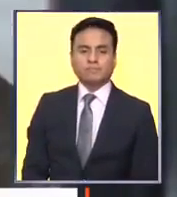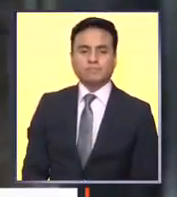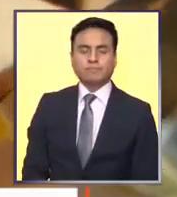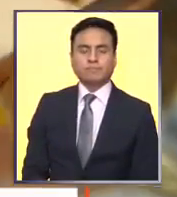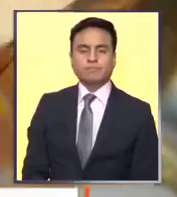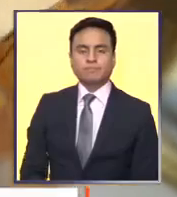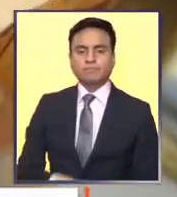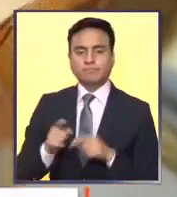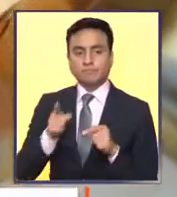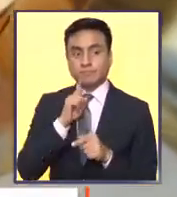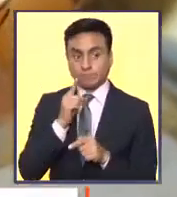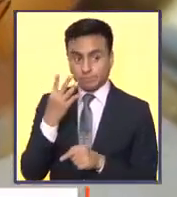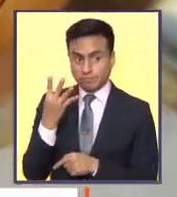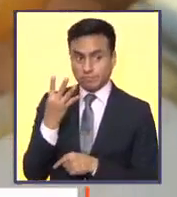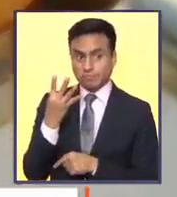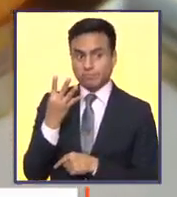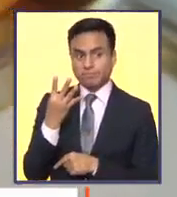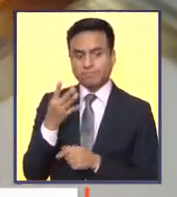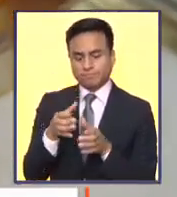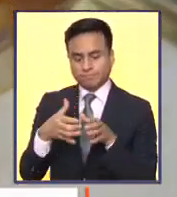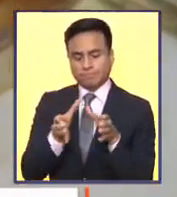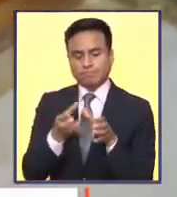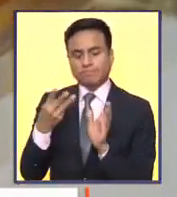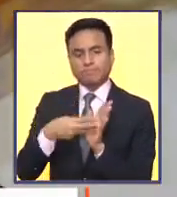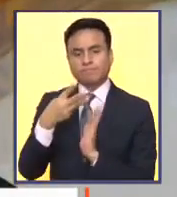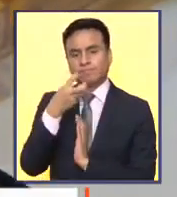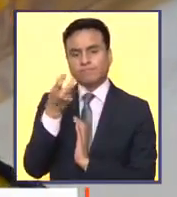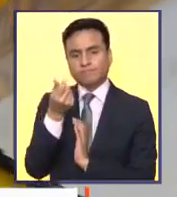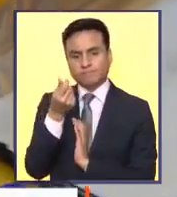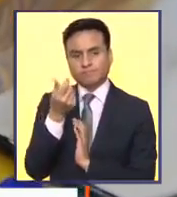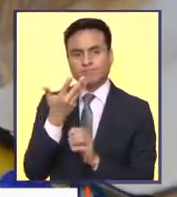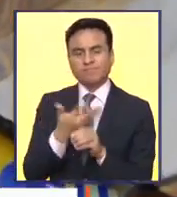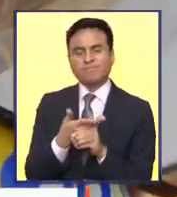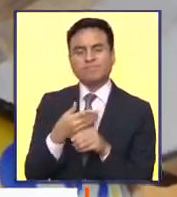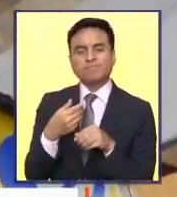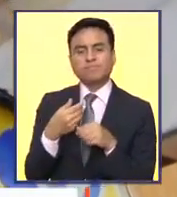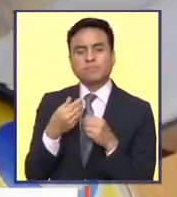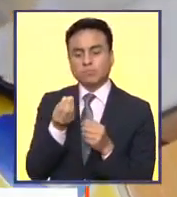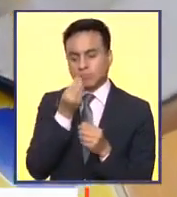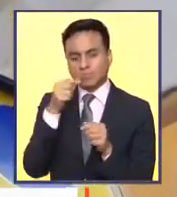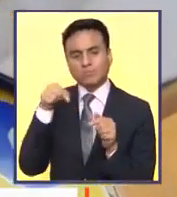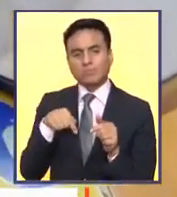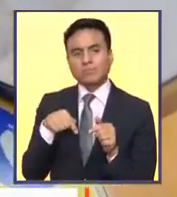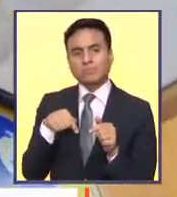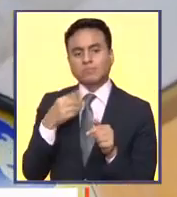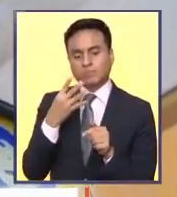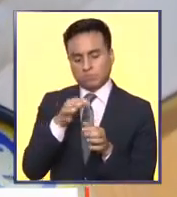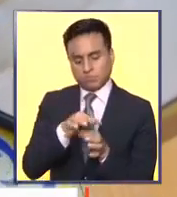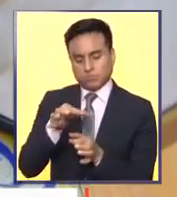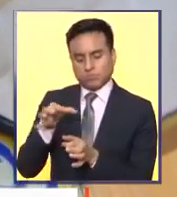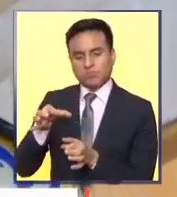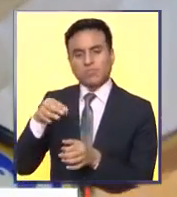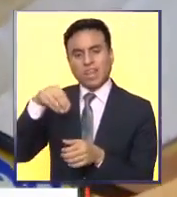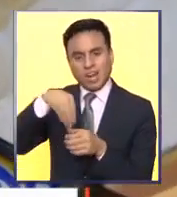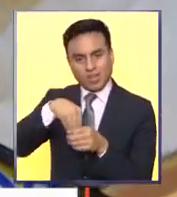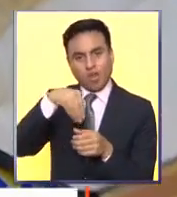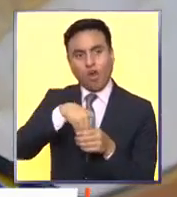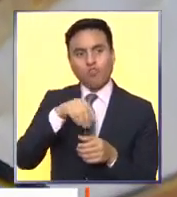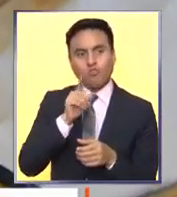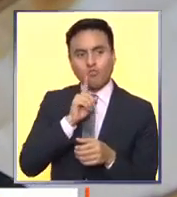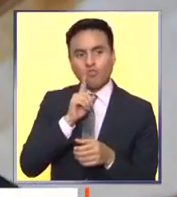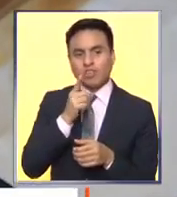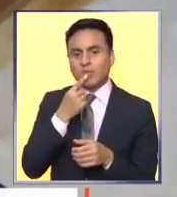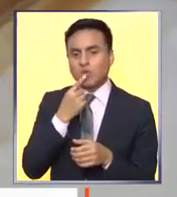Aquí tenemos cuatro, esta cajita vale 3.300 pesos y te llevas o te comes aquí cuatro churros rellenos. Tenemos